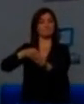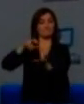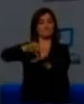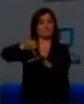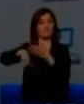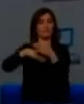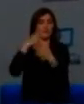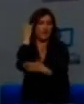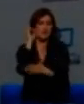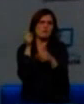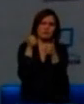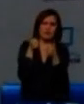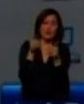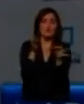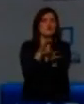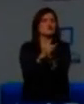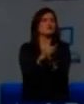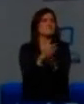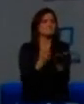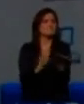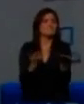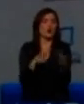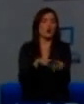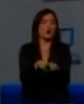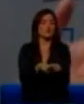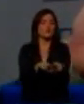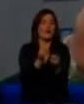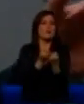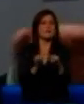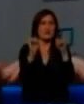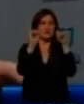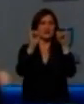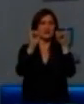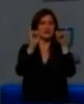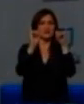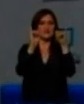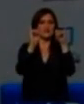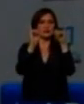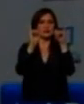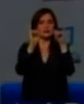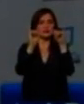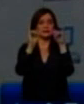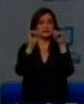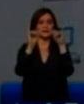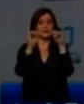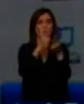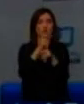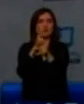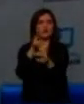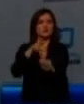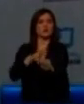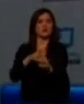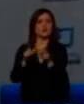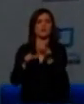que lo que tiene que funcionar es que los concursos sean independientes para que no lleguen a ocupar el Consejo de Participación